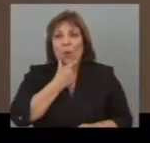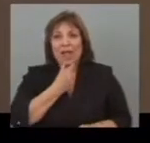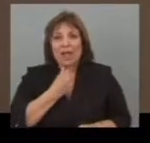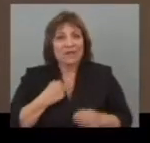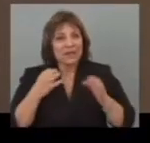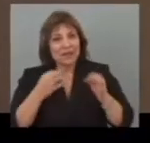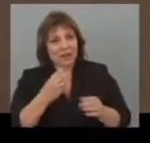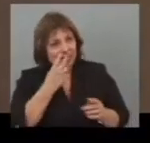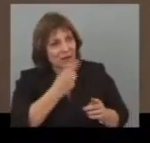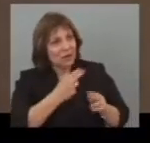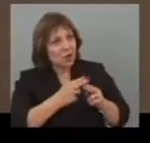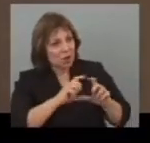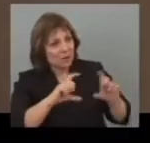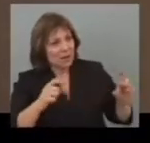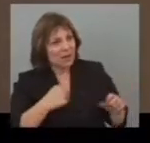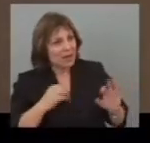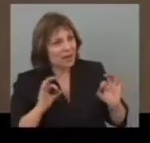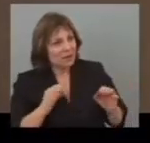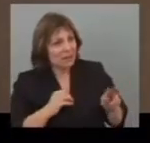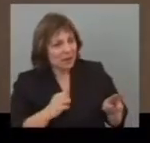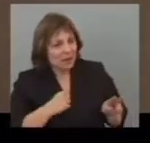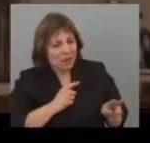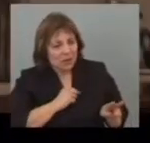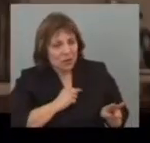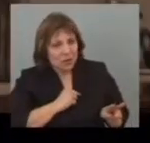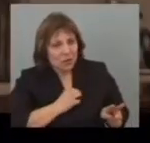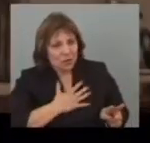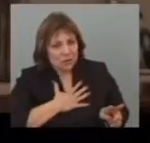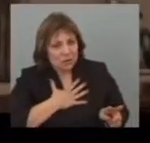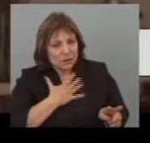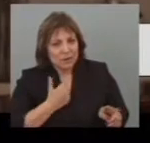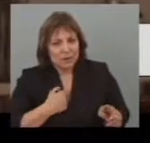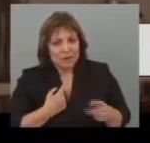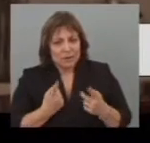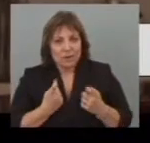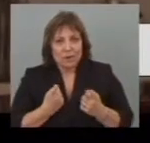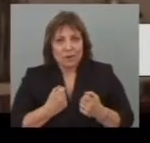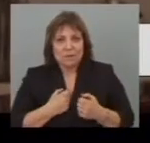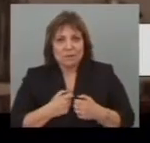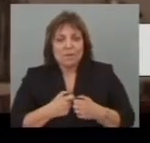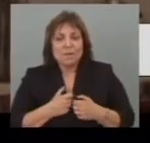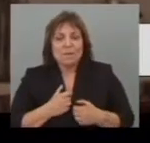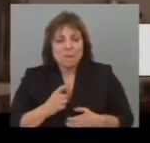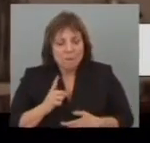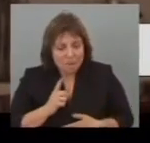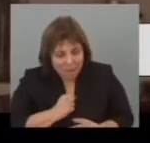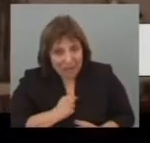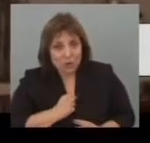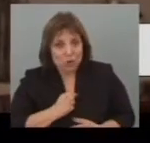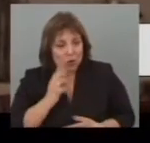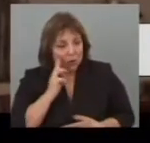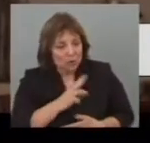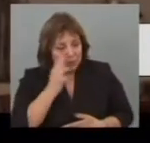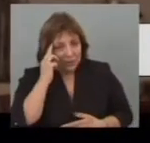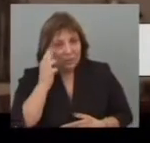y vi el nombre de mi hermana y fue muy triste, muy doloroso. Se incrementó más aún el dolor porque